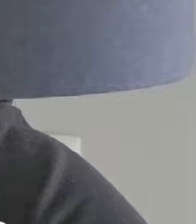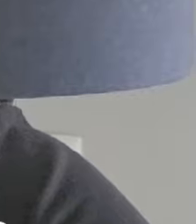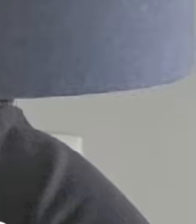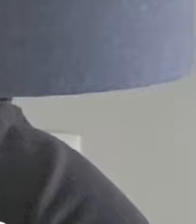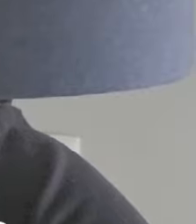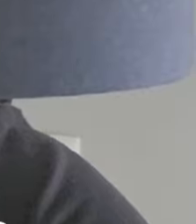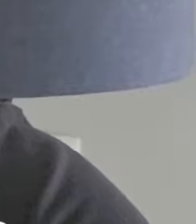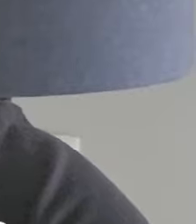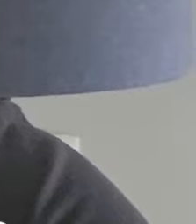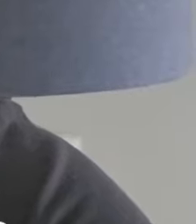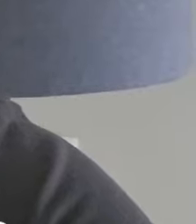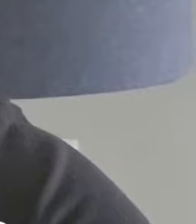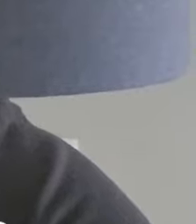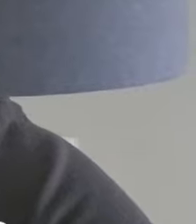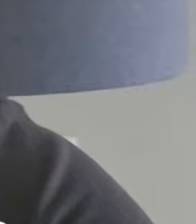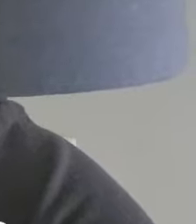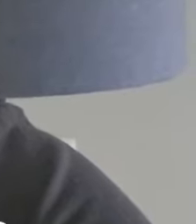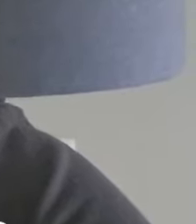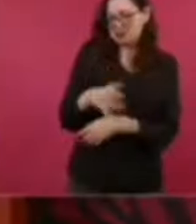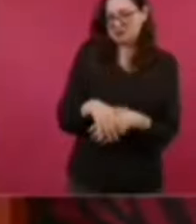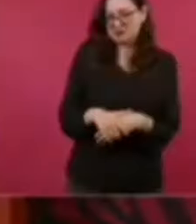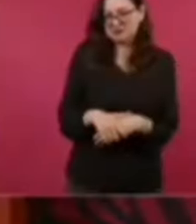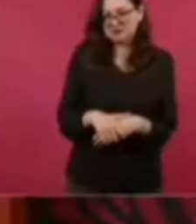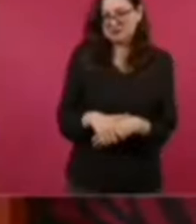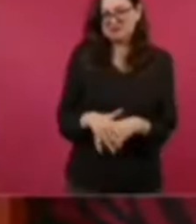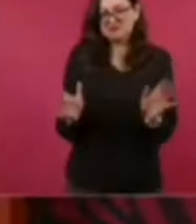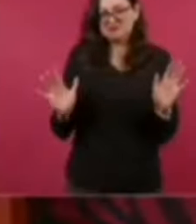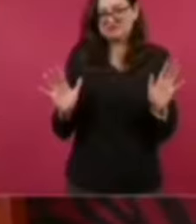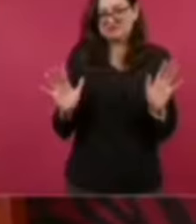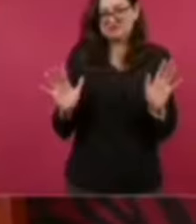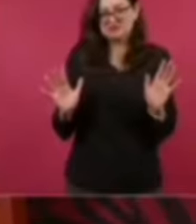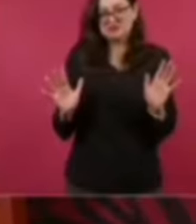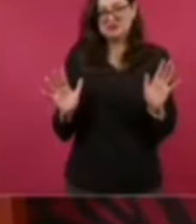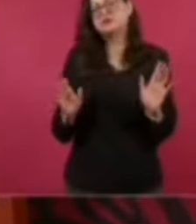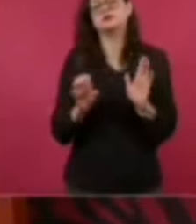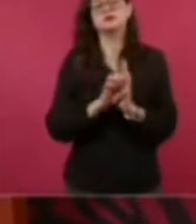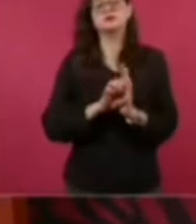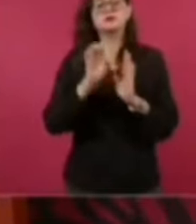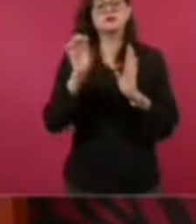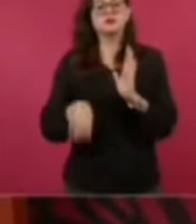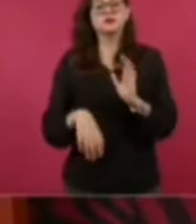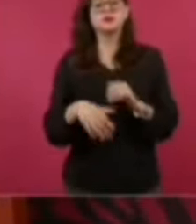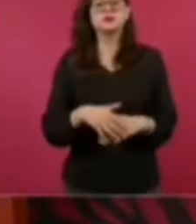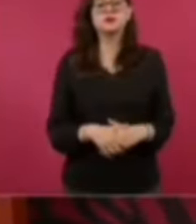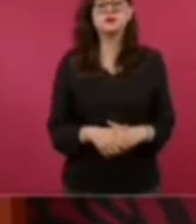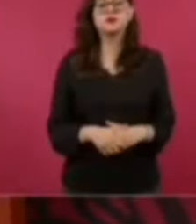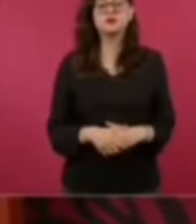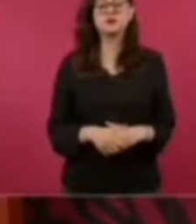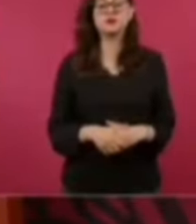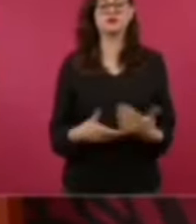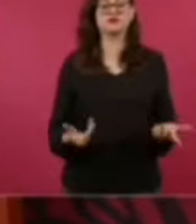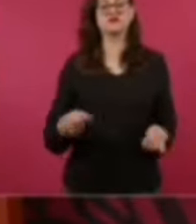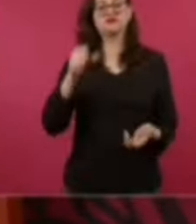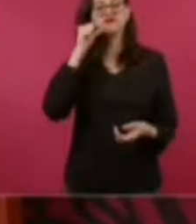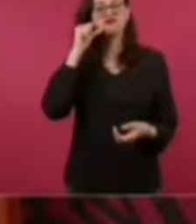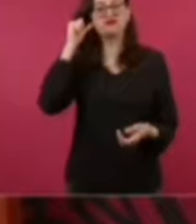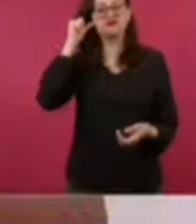que estará muy agradecido también con los acapulqueños. Que fuimos ayer a Acapulco.